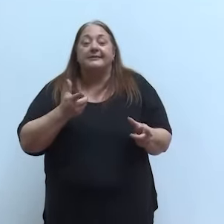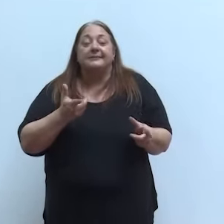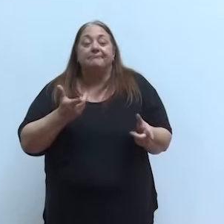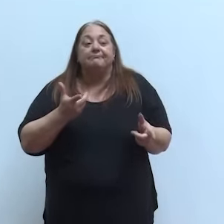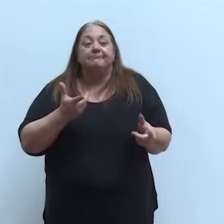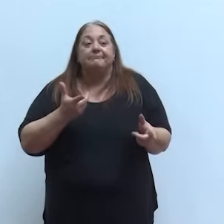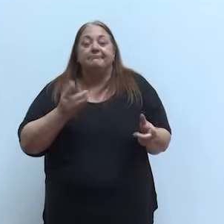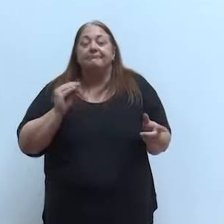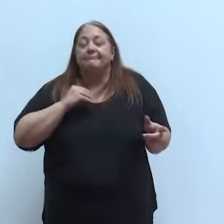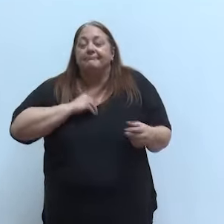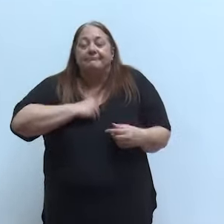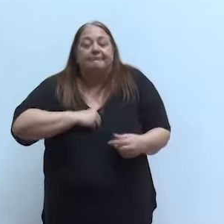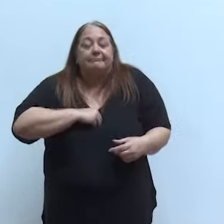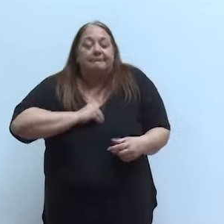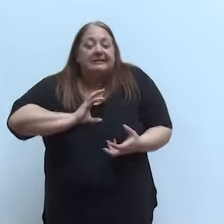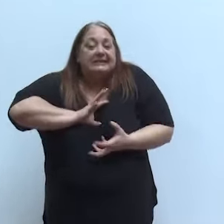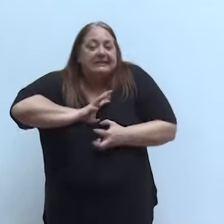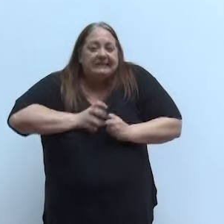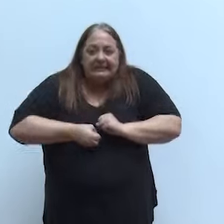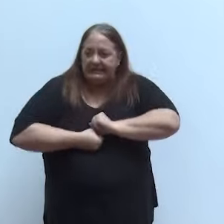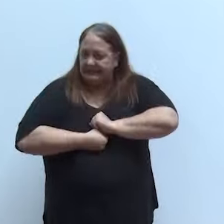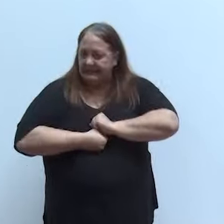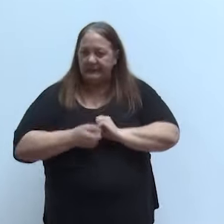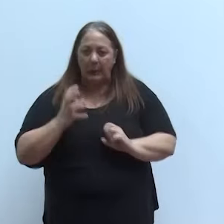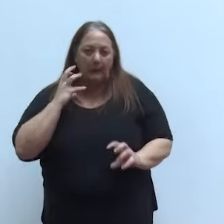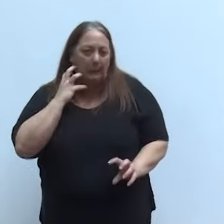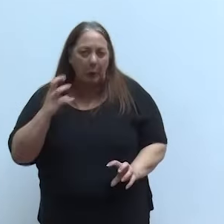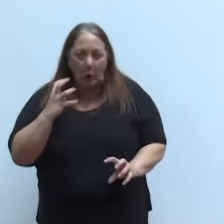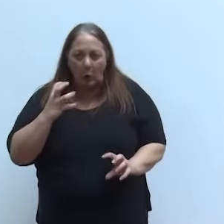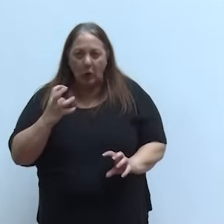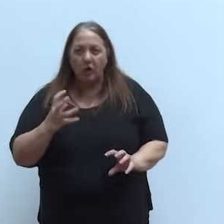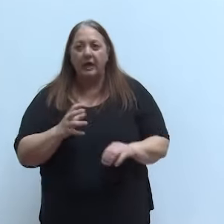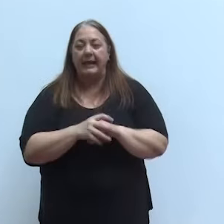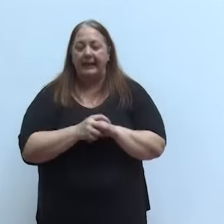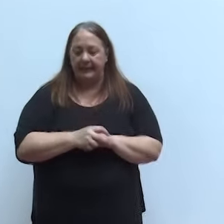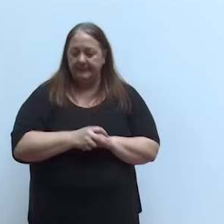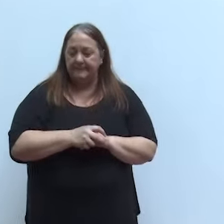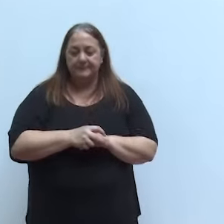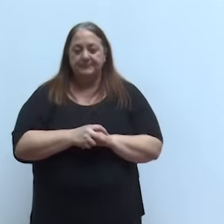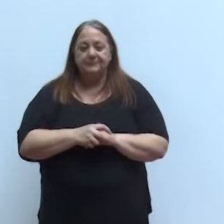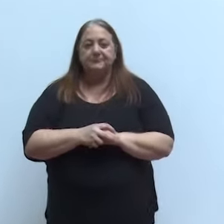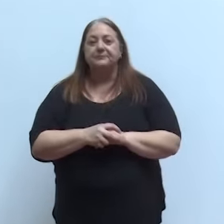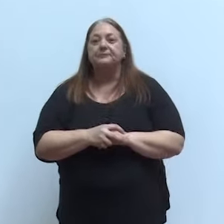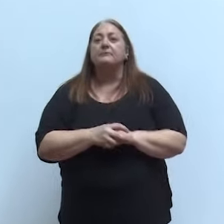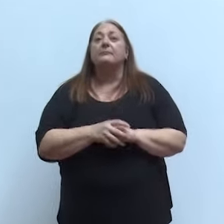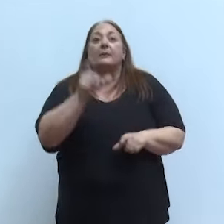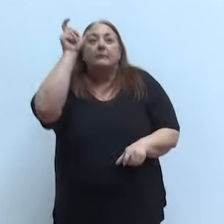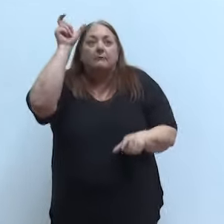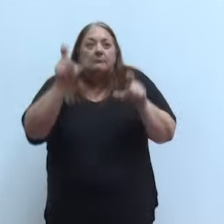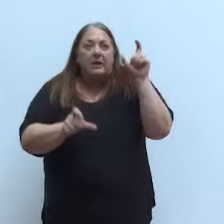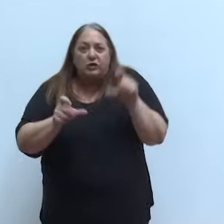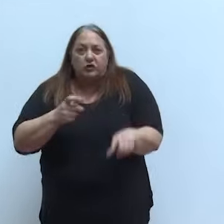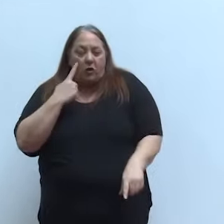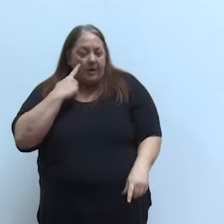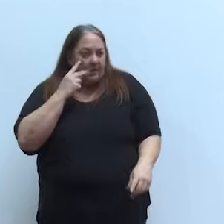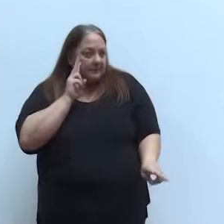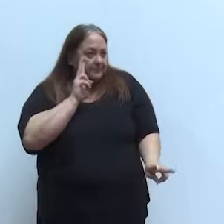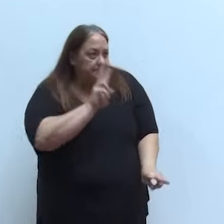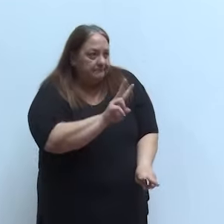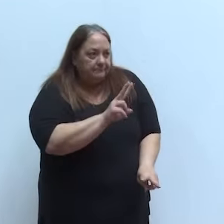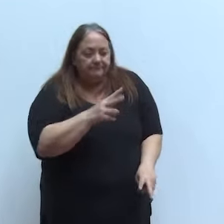ideológicamente primero porque se armó una reacción neoconservadora frente al progresismo muy